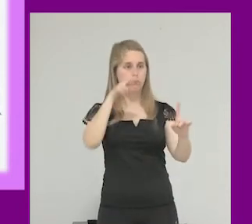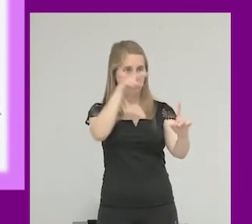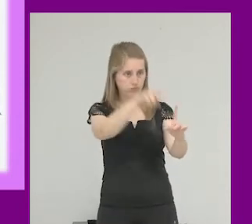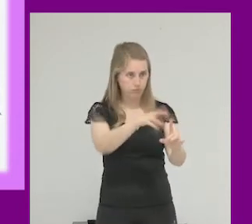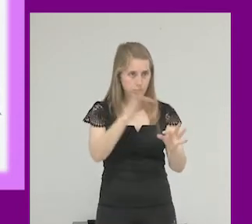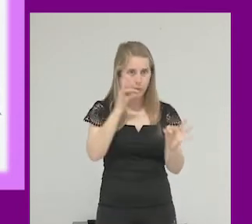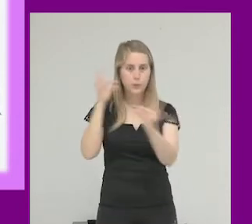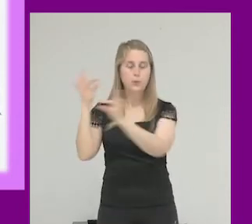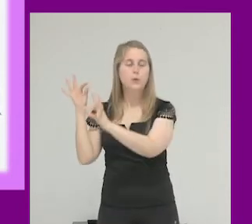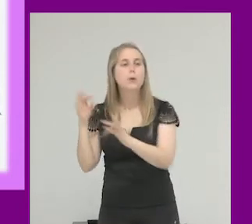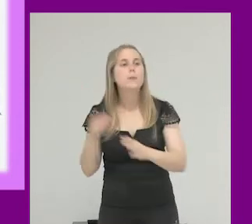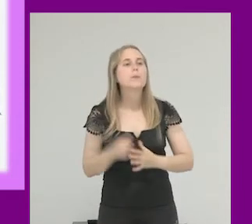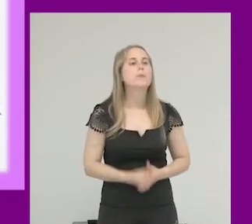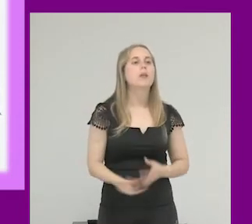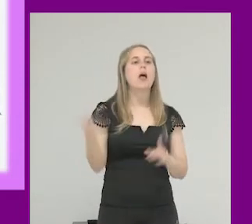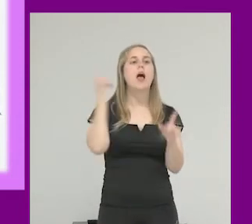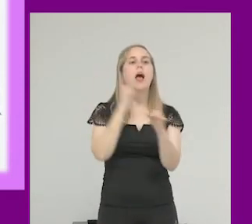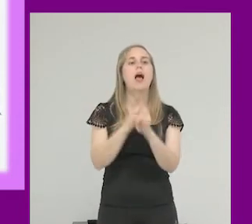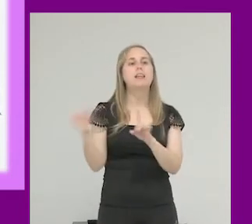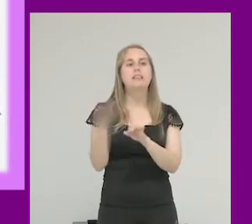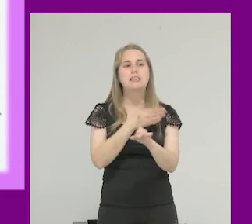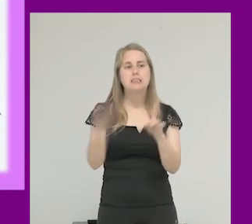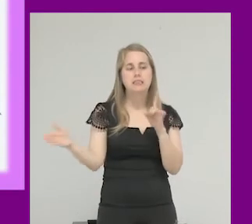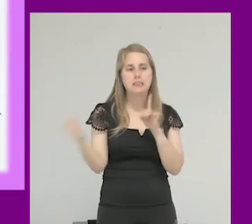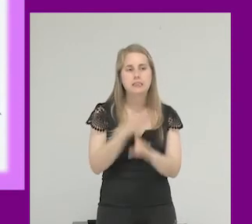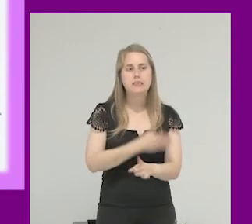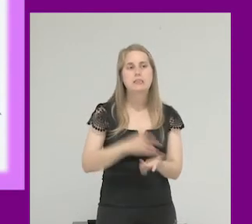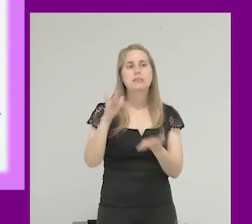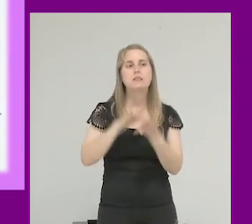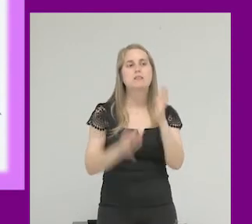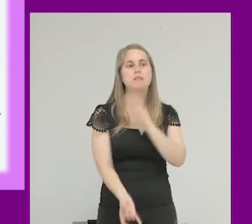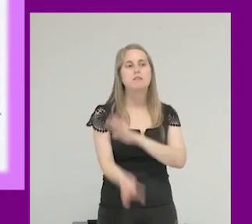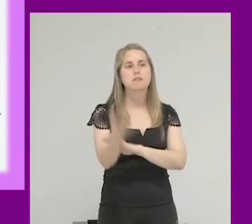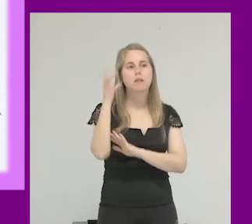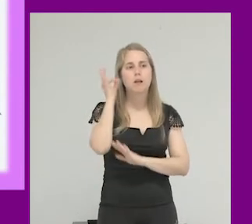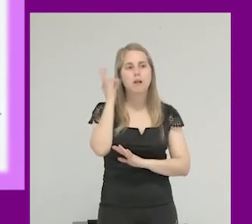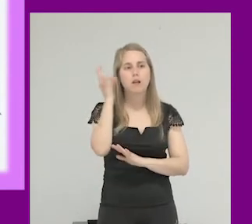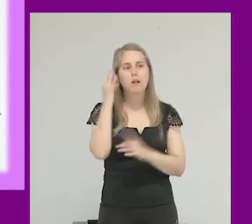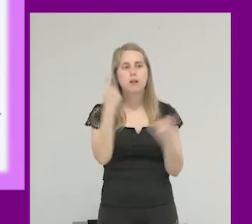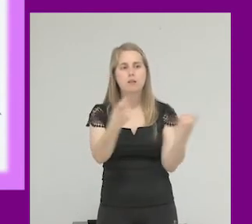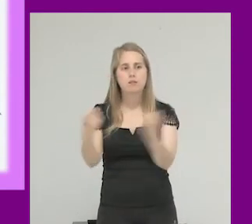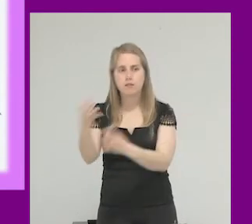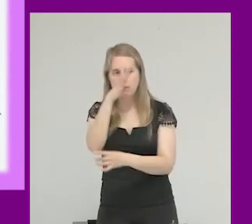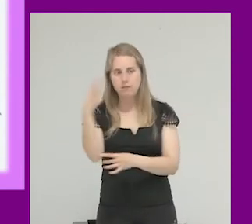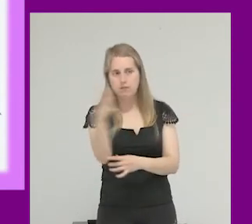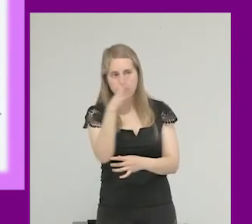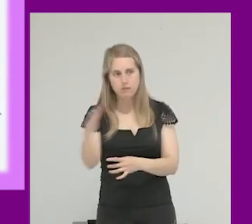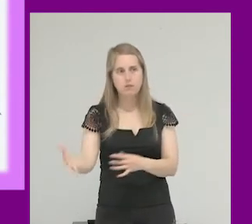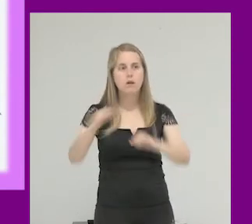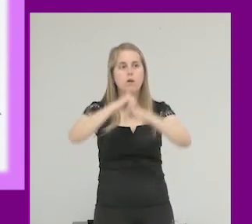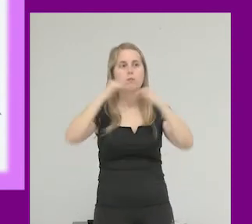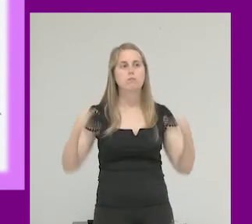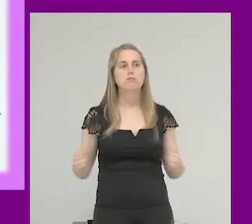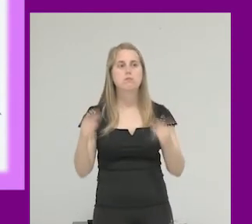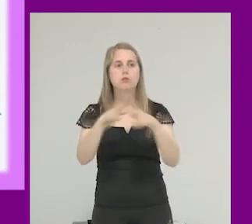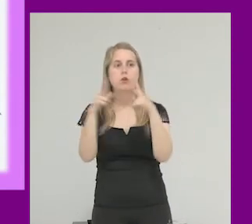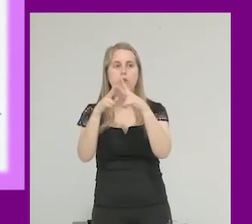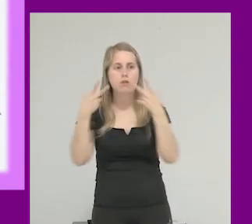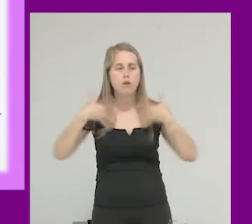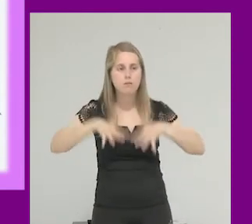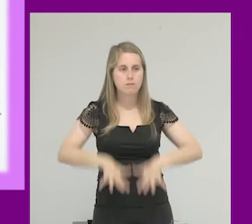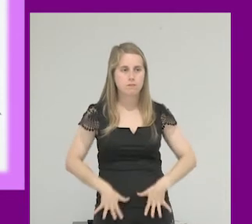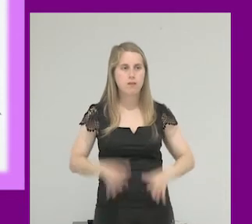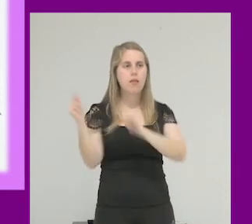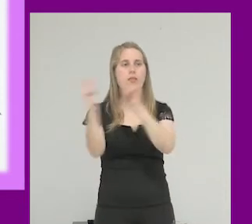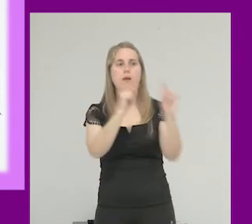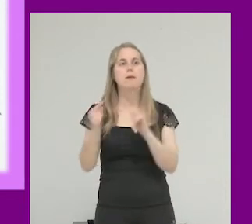Los discursos antiagresiones y la necesidad de que las mujeres denunciasen comenzaron a calar en la sociedad y a entrar en el debate